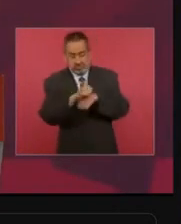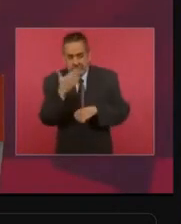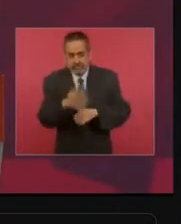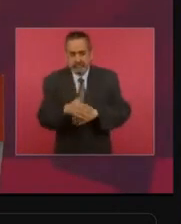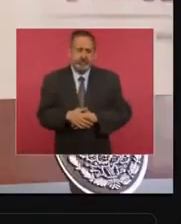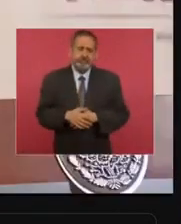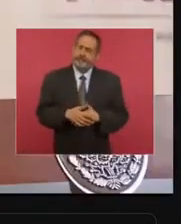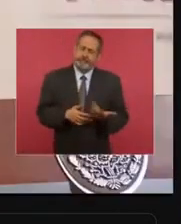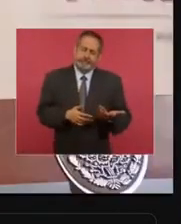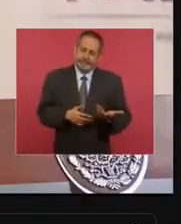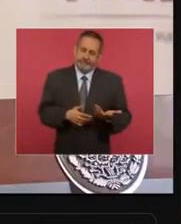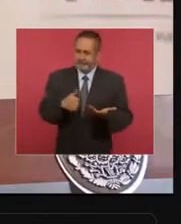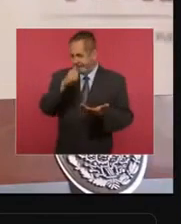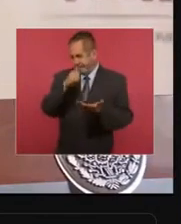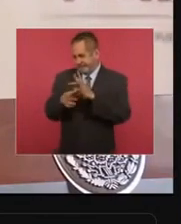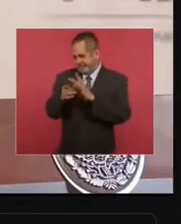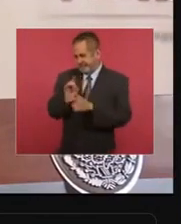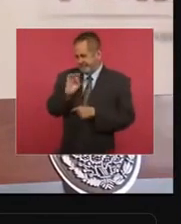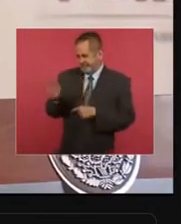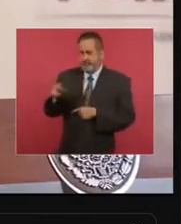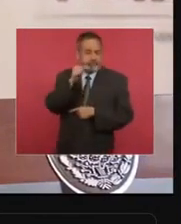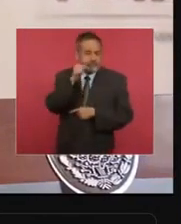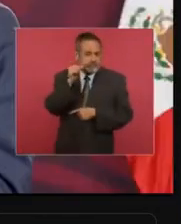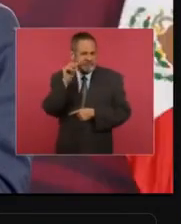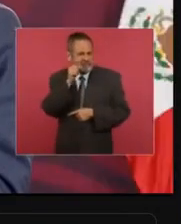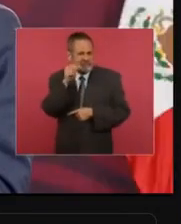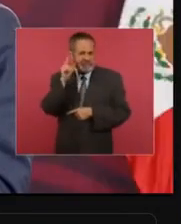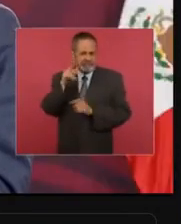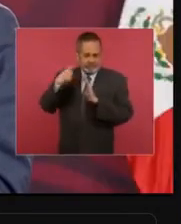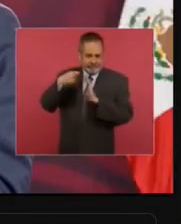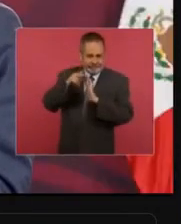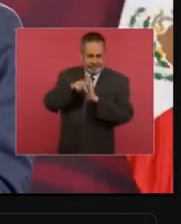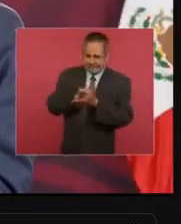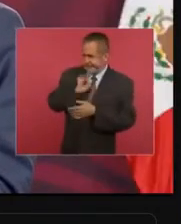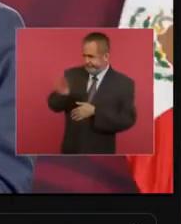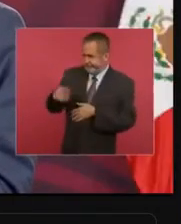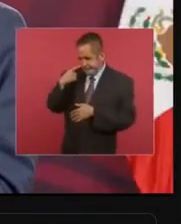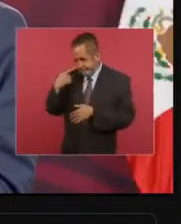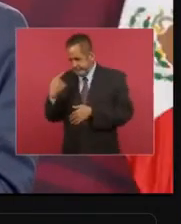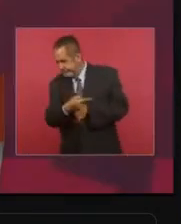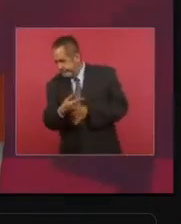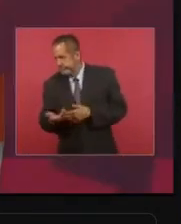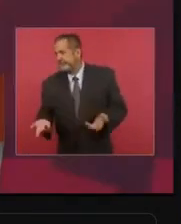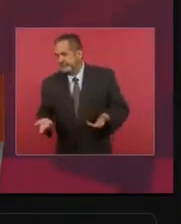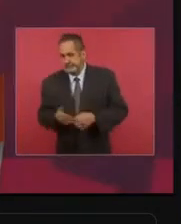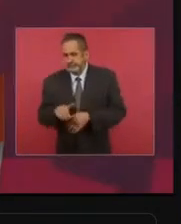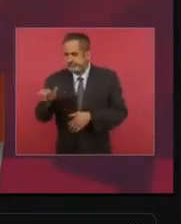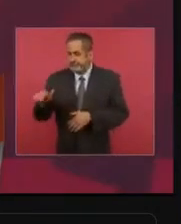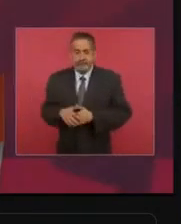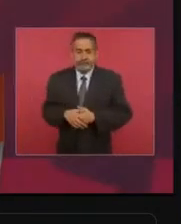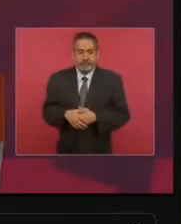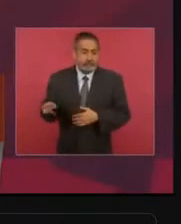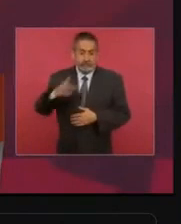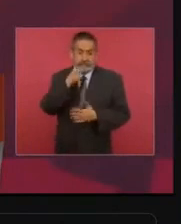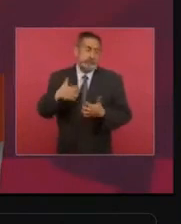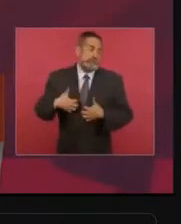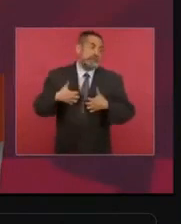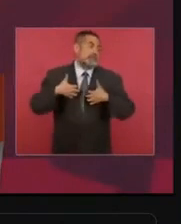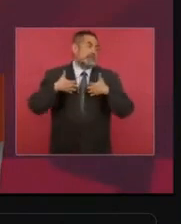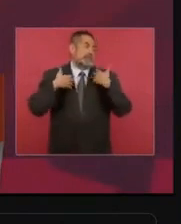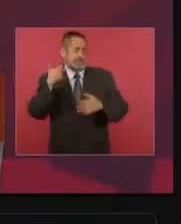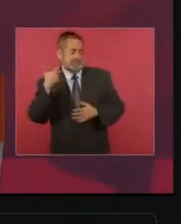hasta que le mandé ayer o Antier el video que hombres